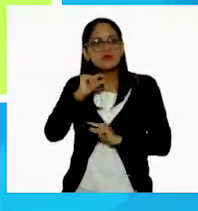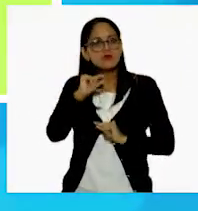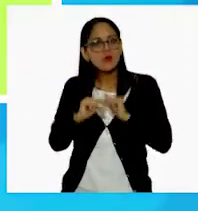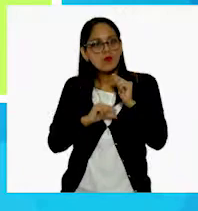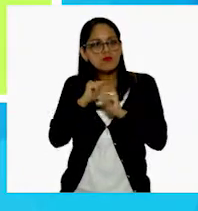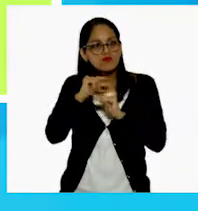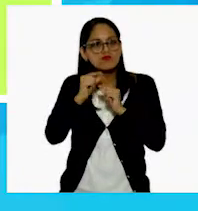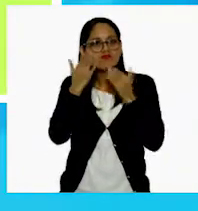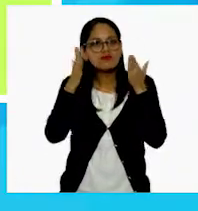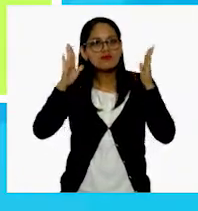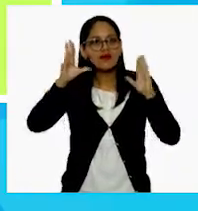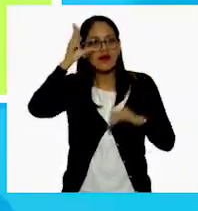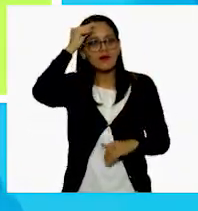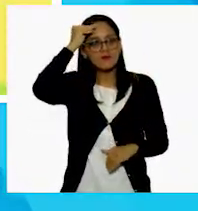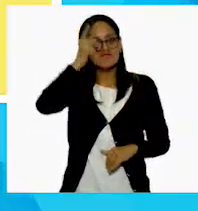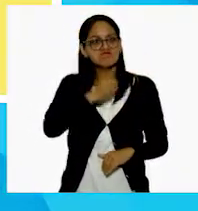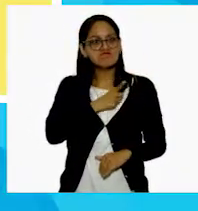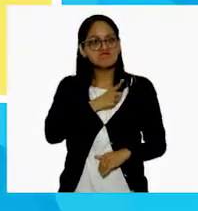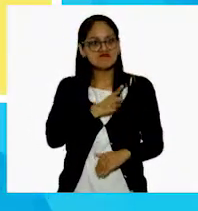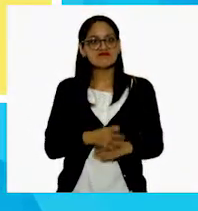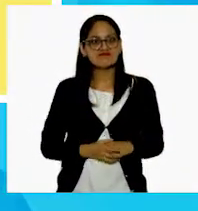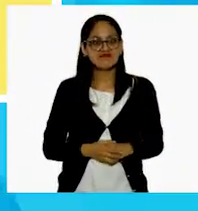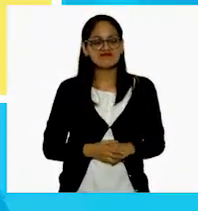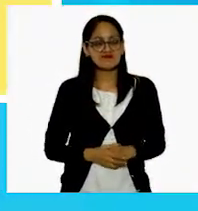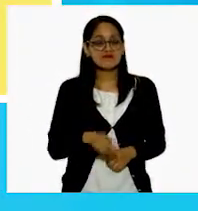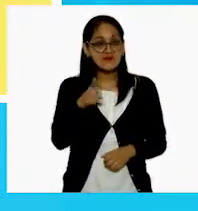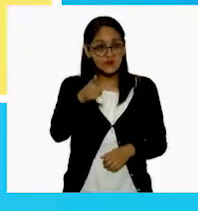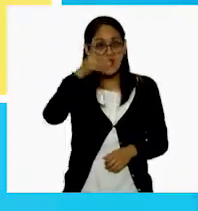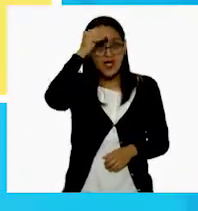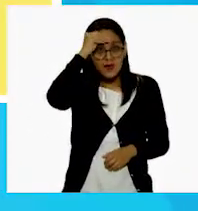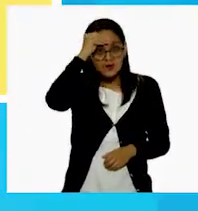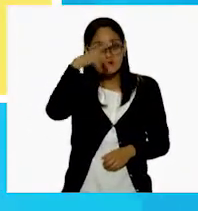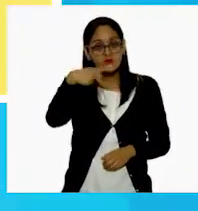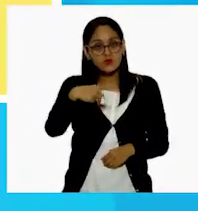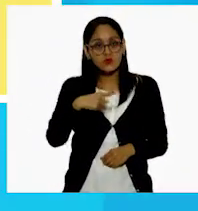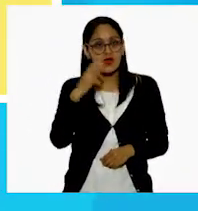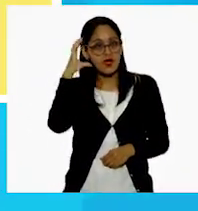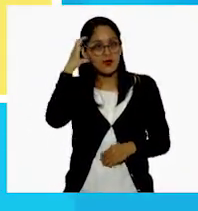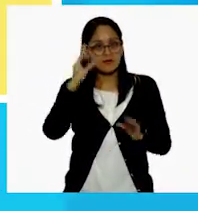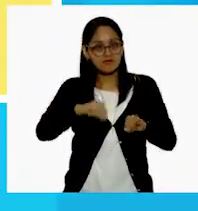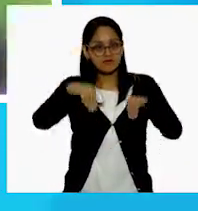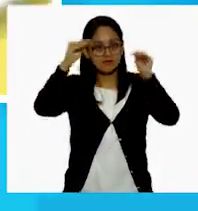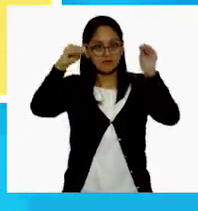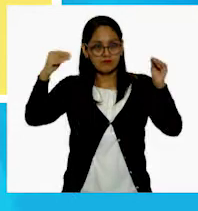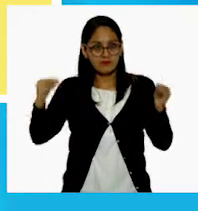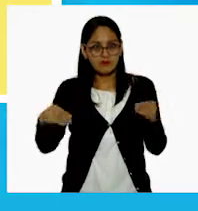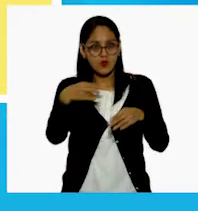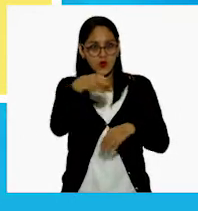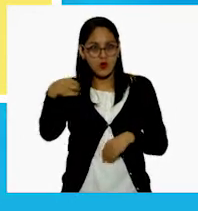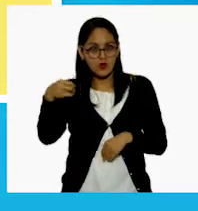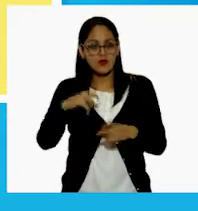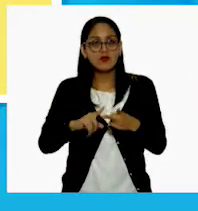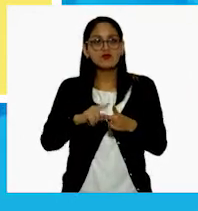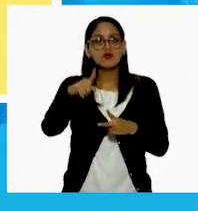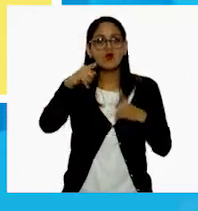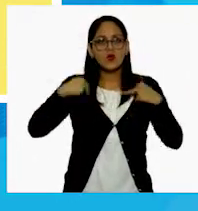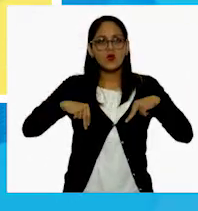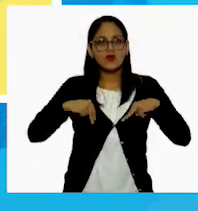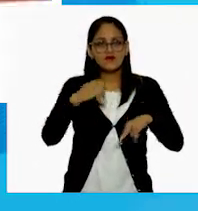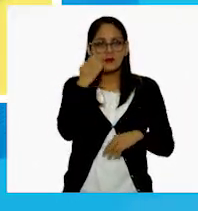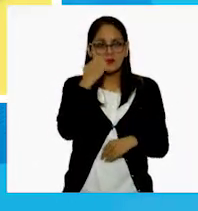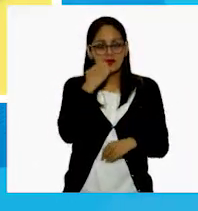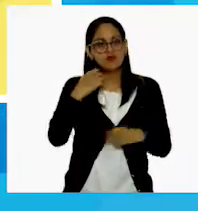empezamos a hacerlas solos. Aprender a tender tu cama, saber cómo ponerte el uniforme de la escuela